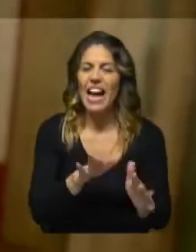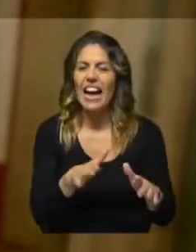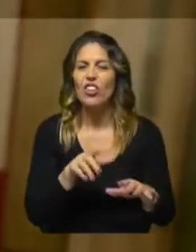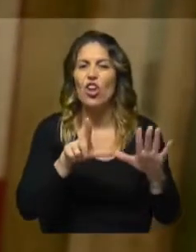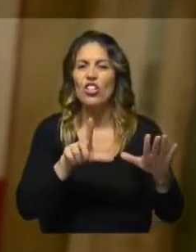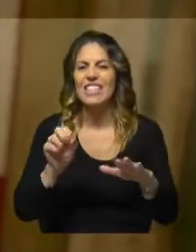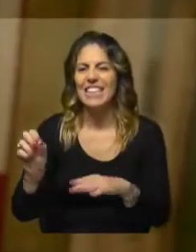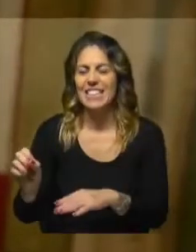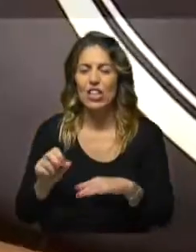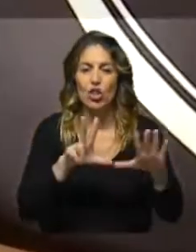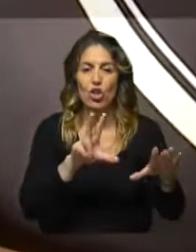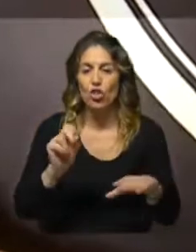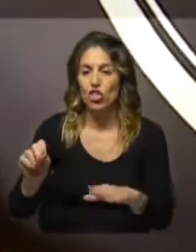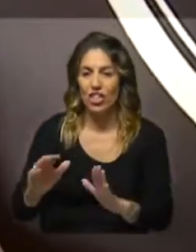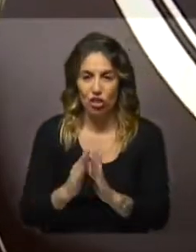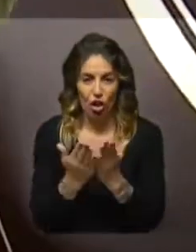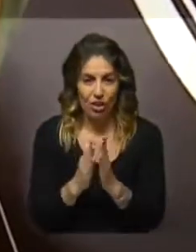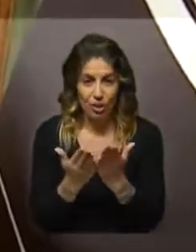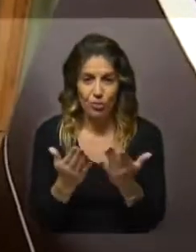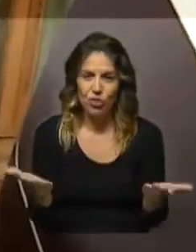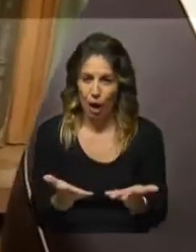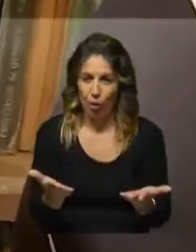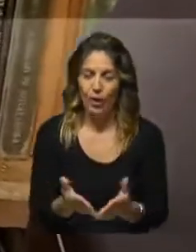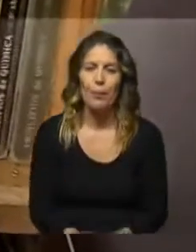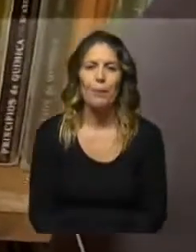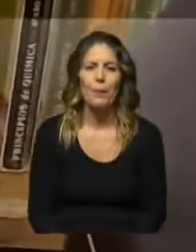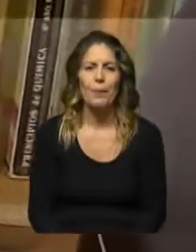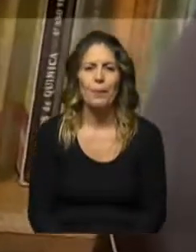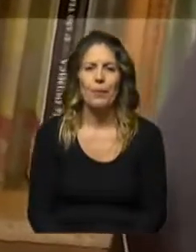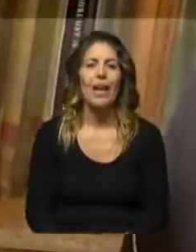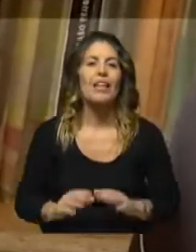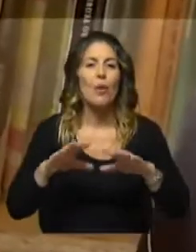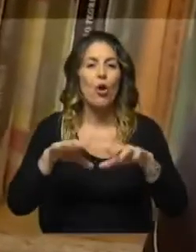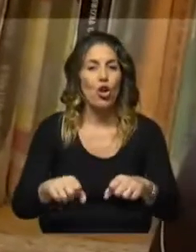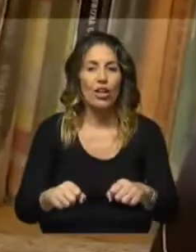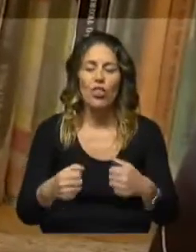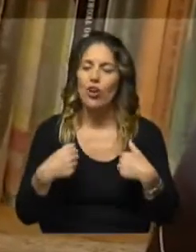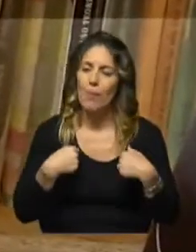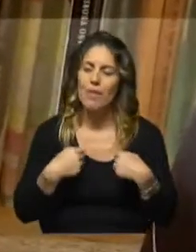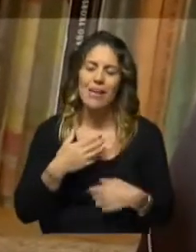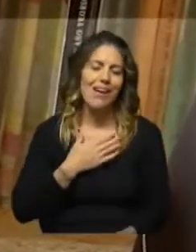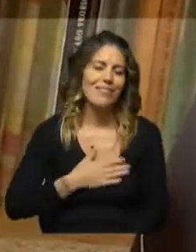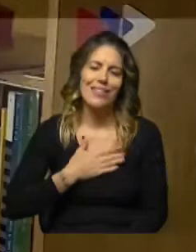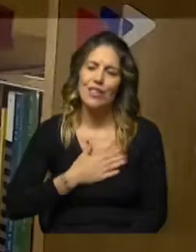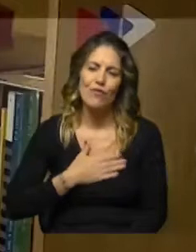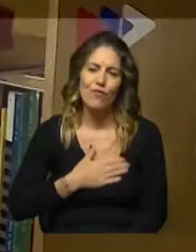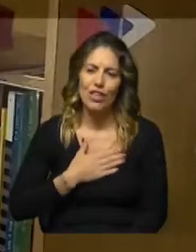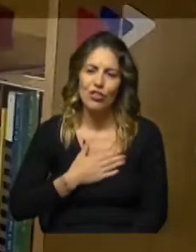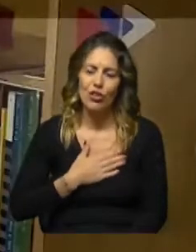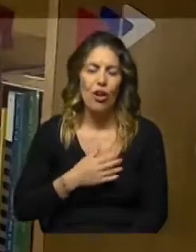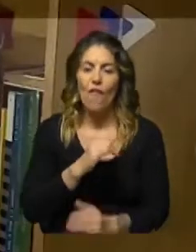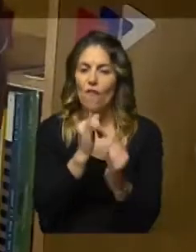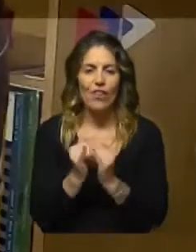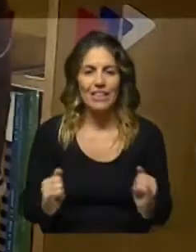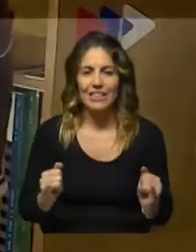700, 800 ejemplares. Estamos logrando algo, sí, que a mí por lo menos me deja muy satisfecho, creo que nos deja muy